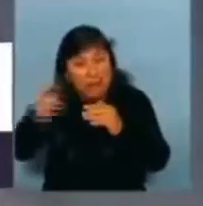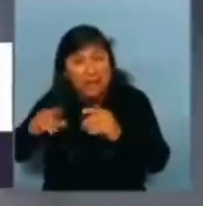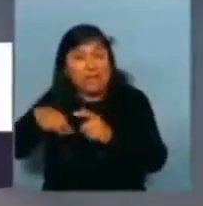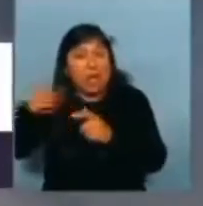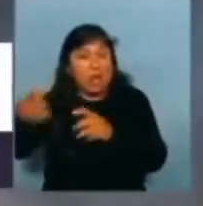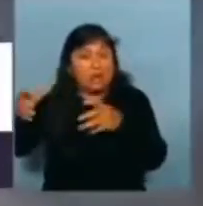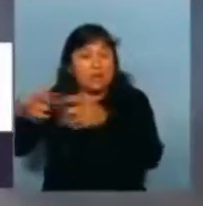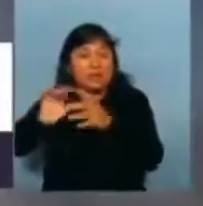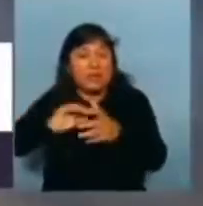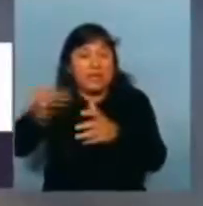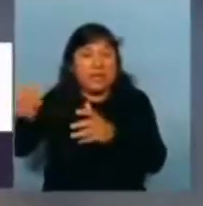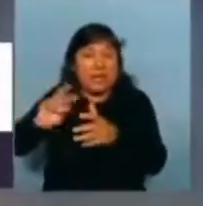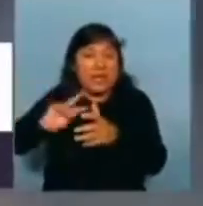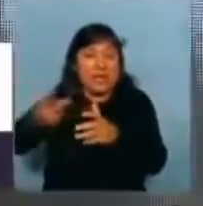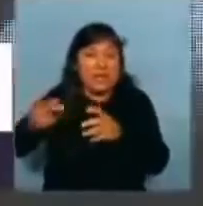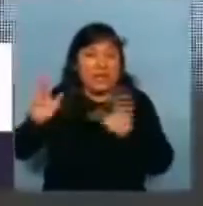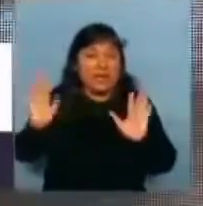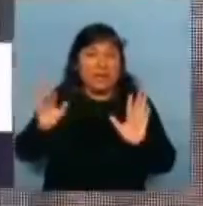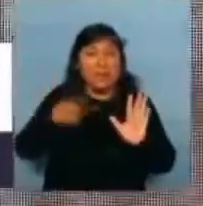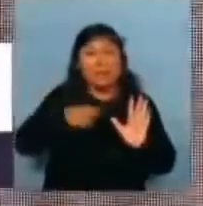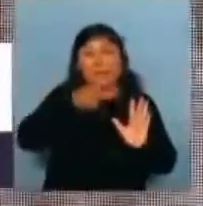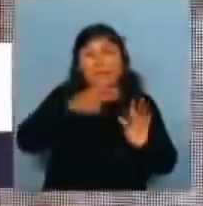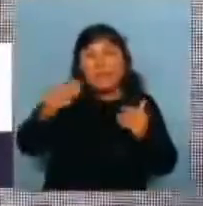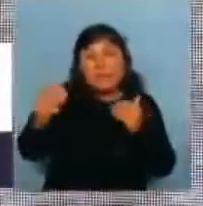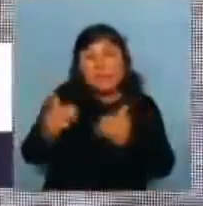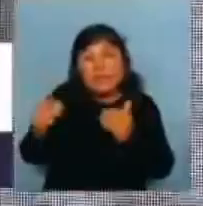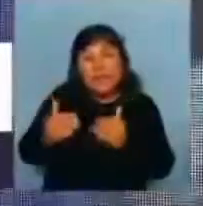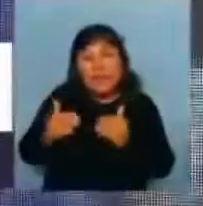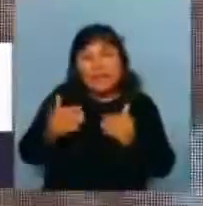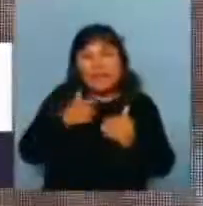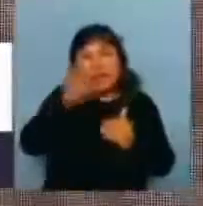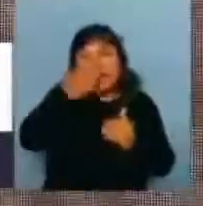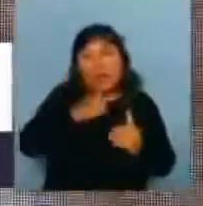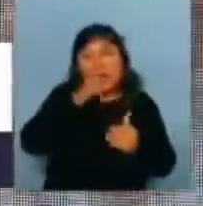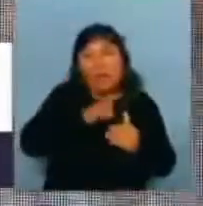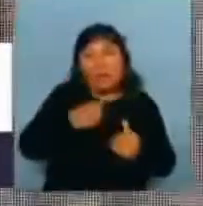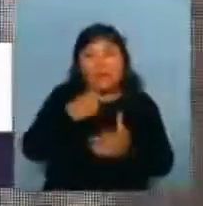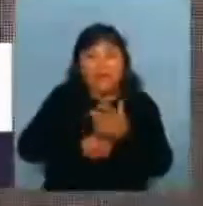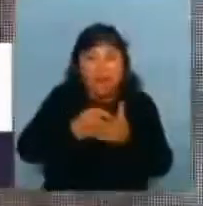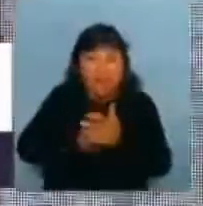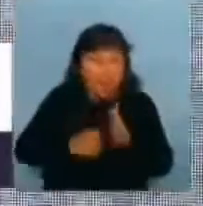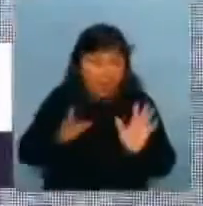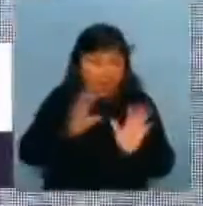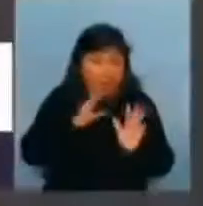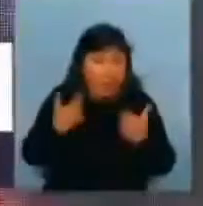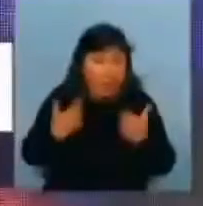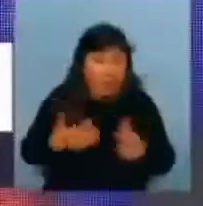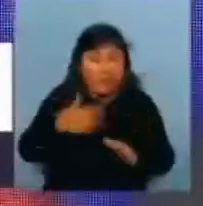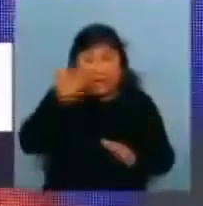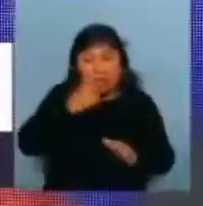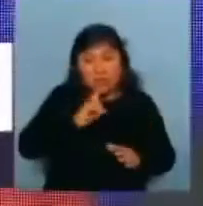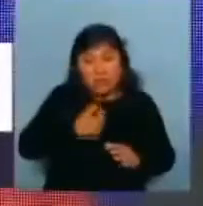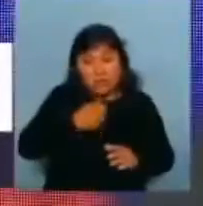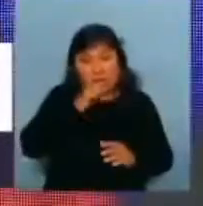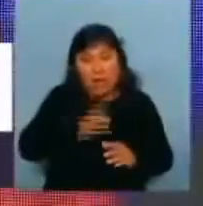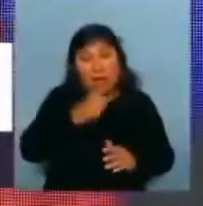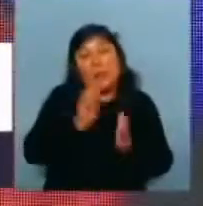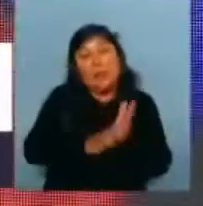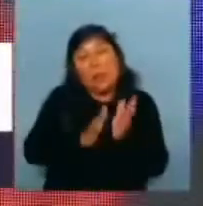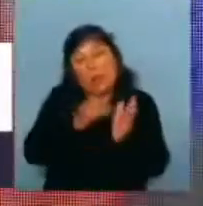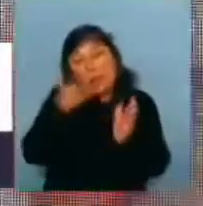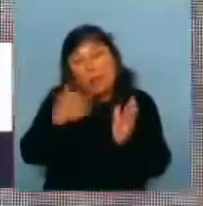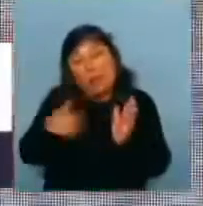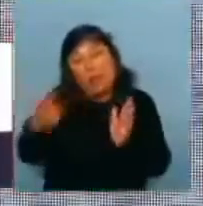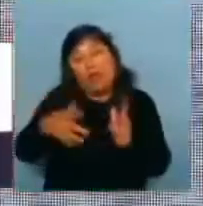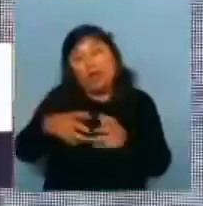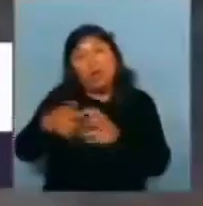no me cambia nada. Estoy cerca, un poquito de sacrificio y, como te digo, de exigirme y de probar en otras